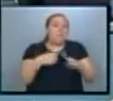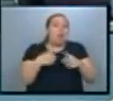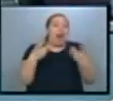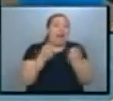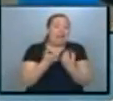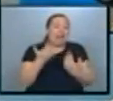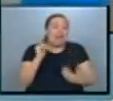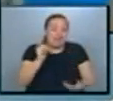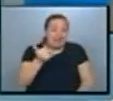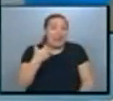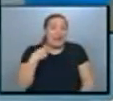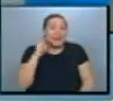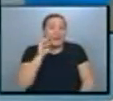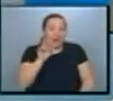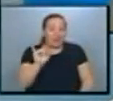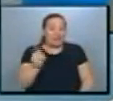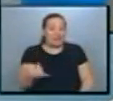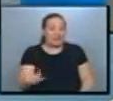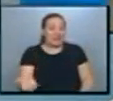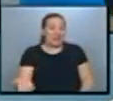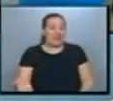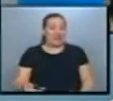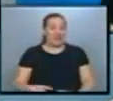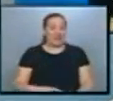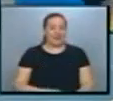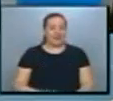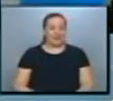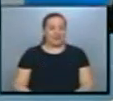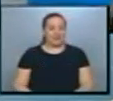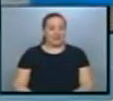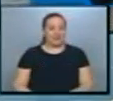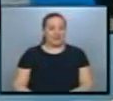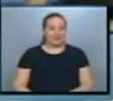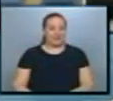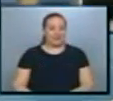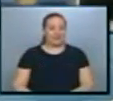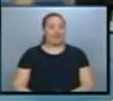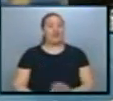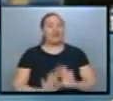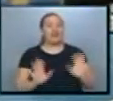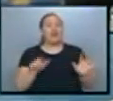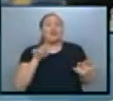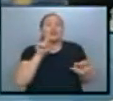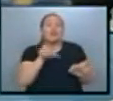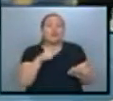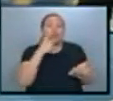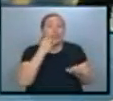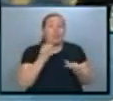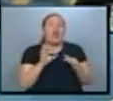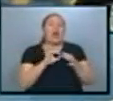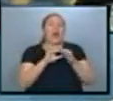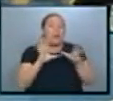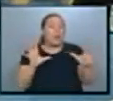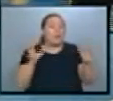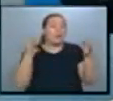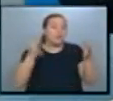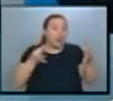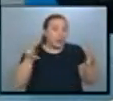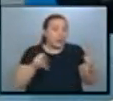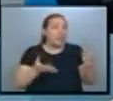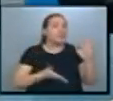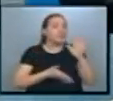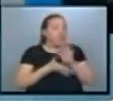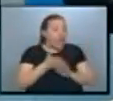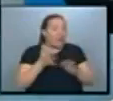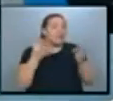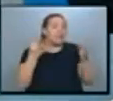además son pibes bueno, pero de 20 años, para... que el día libre tienen derecho a salir, tienen 20 sí, años, Claudio. Que su día libre tienen todo el derecho ¿no? a salir. Claudio, 18. Por eso tomar el recaudo de que no termine pasando